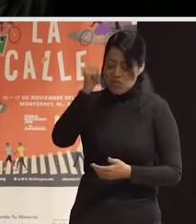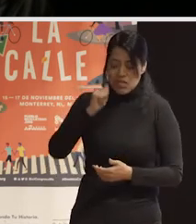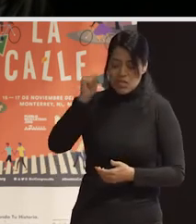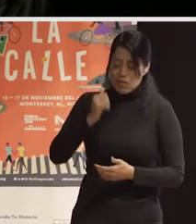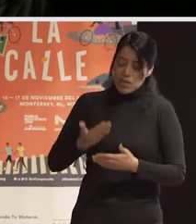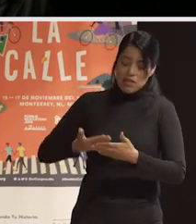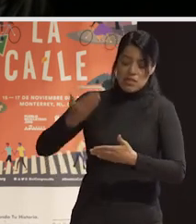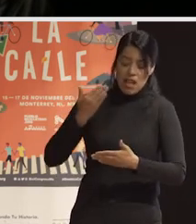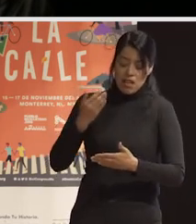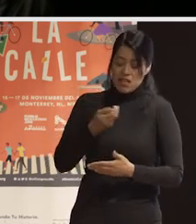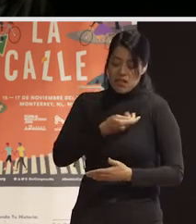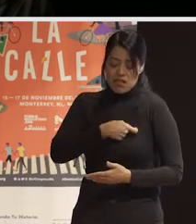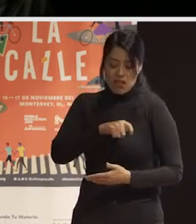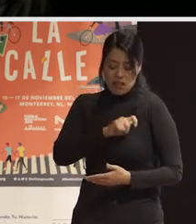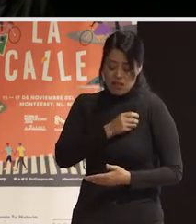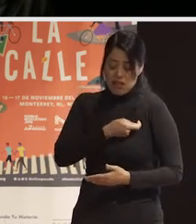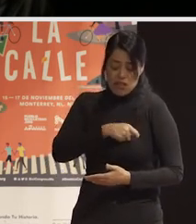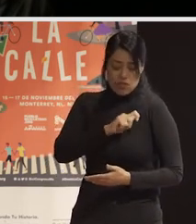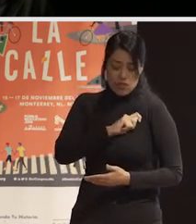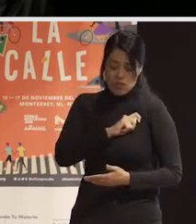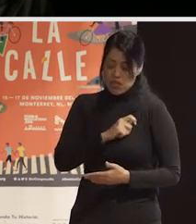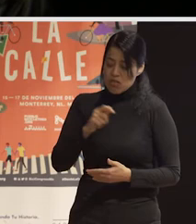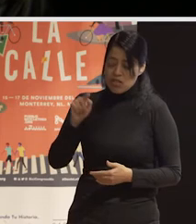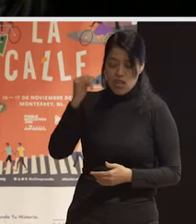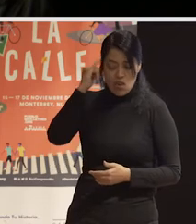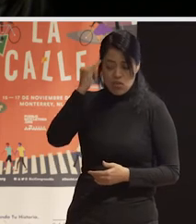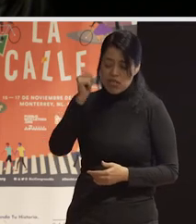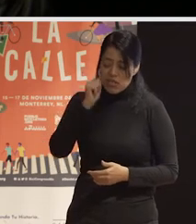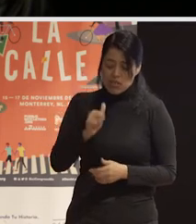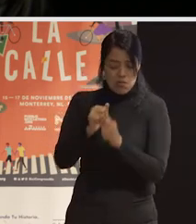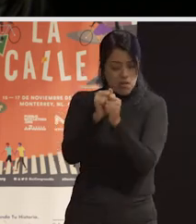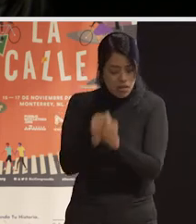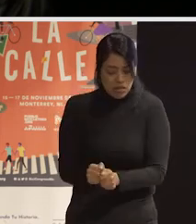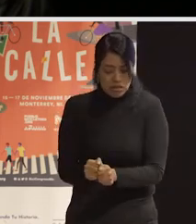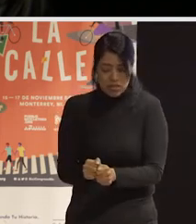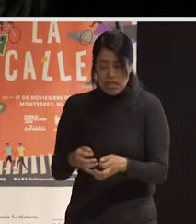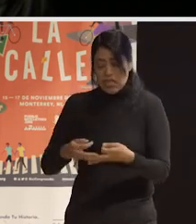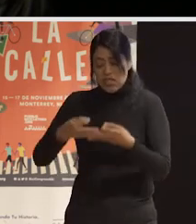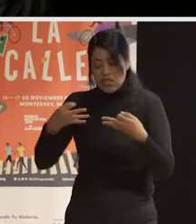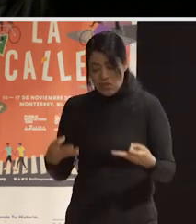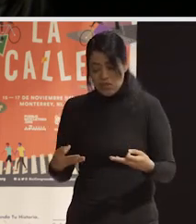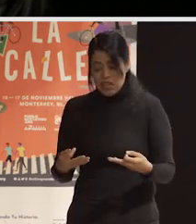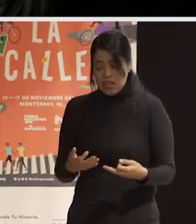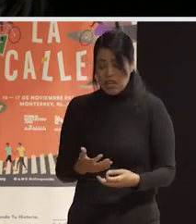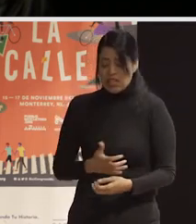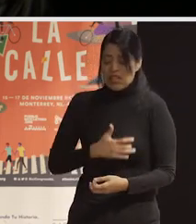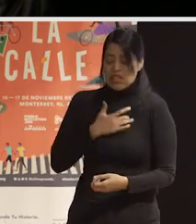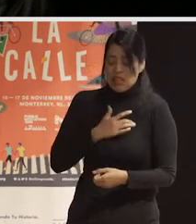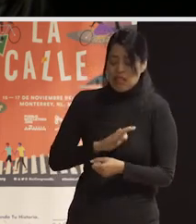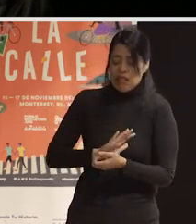son los últimos de la fila y que en su tierra se les trate como extranjeros